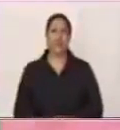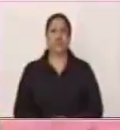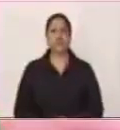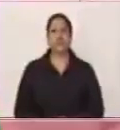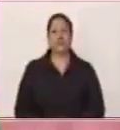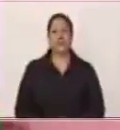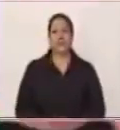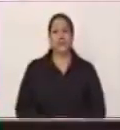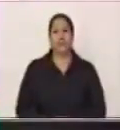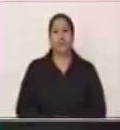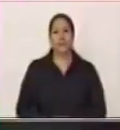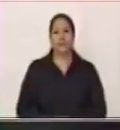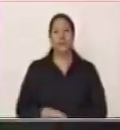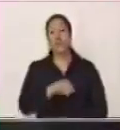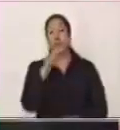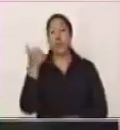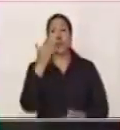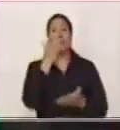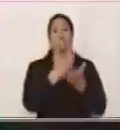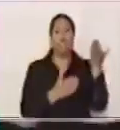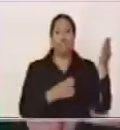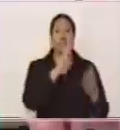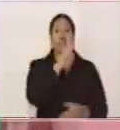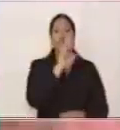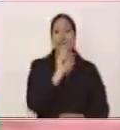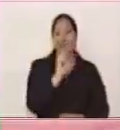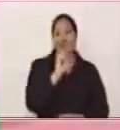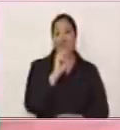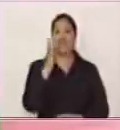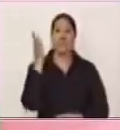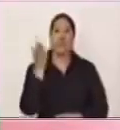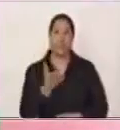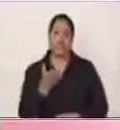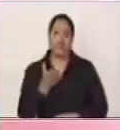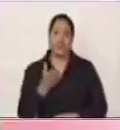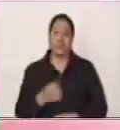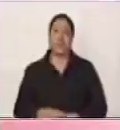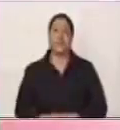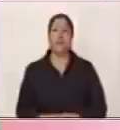tenemos 20, y la mitad de 20, tenemos